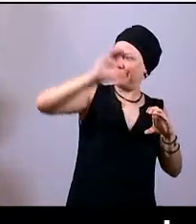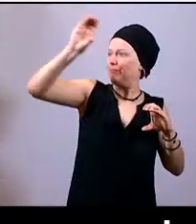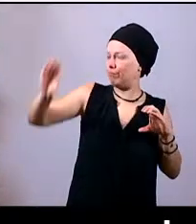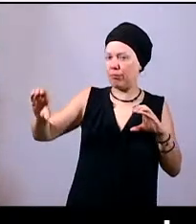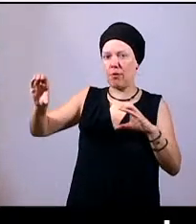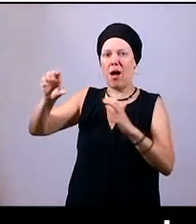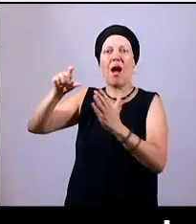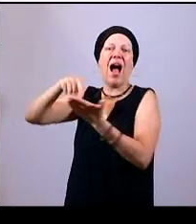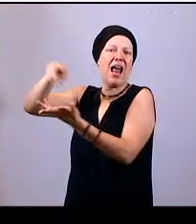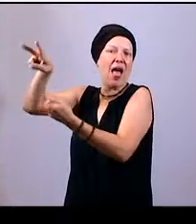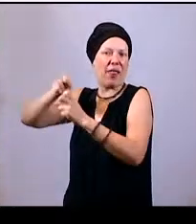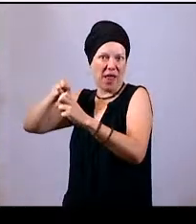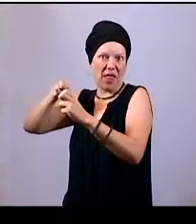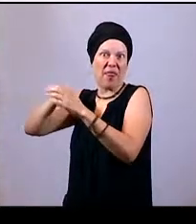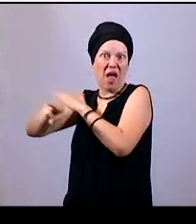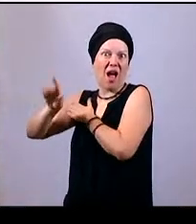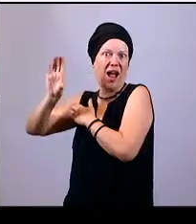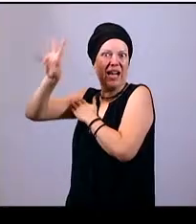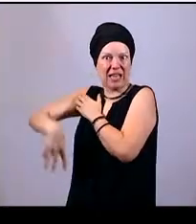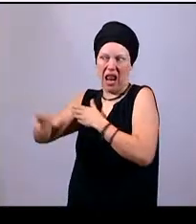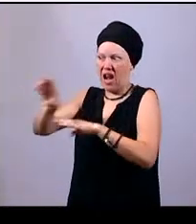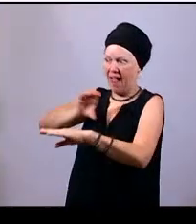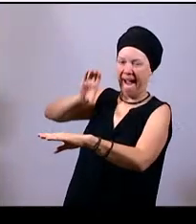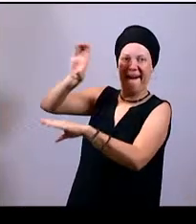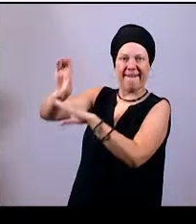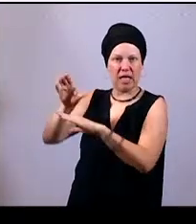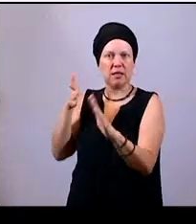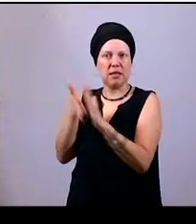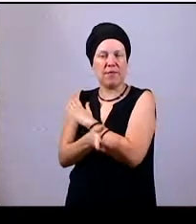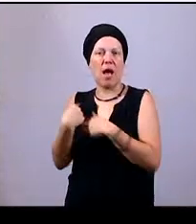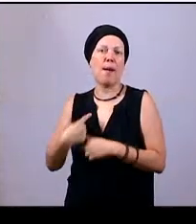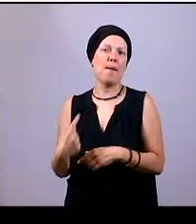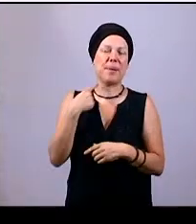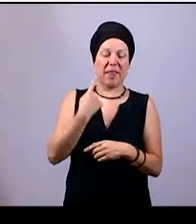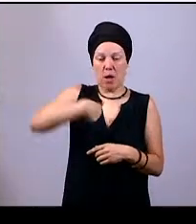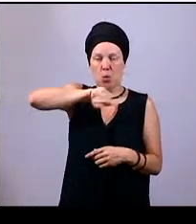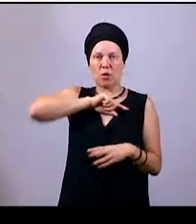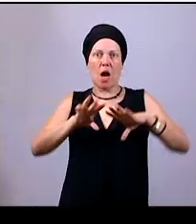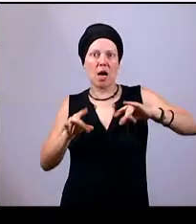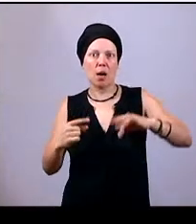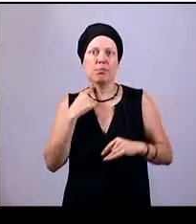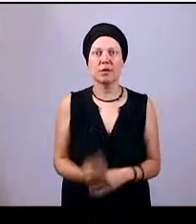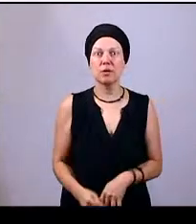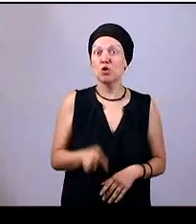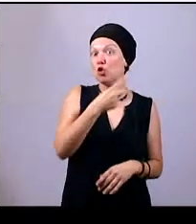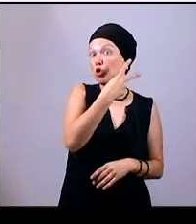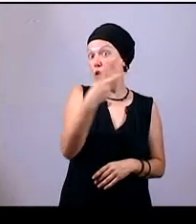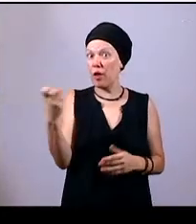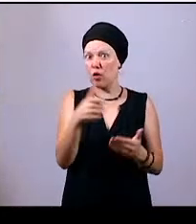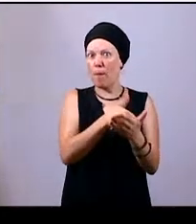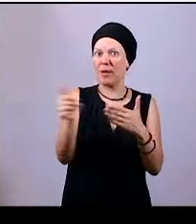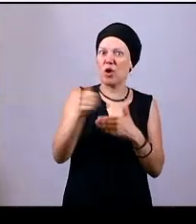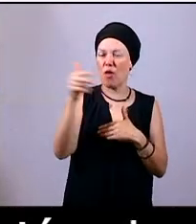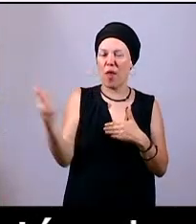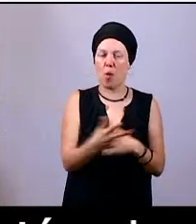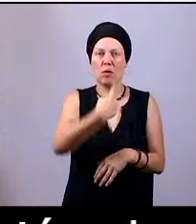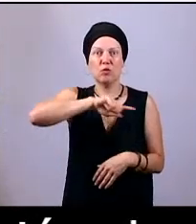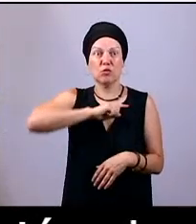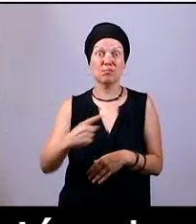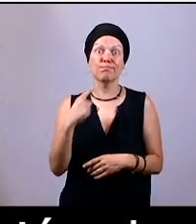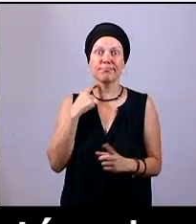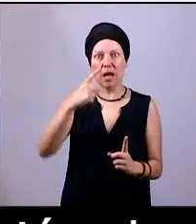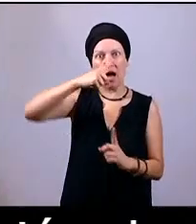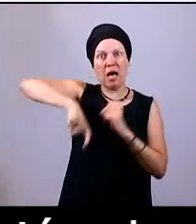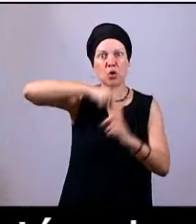hacienda catalana, y va a implicar una pérdida en nuestra región de 200 millones de euros al